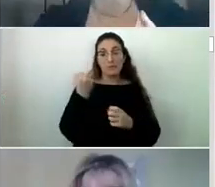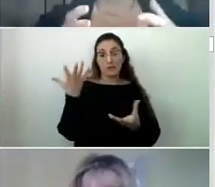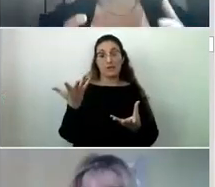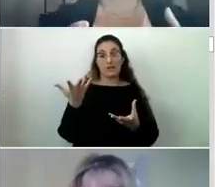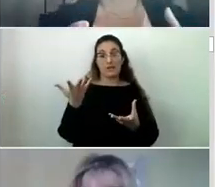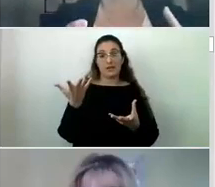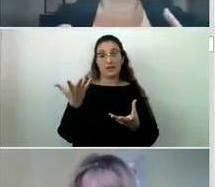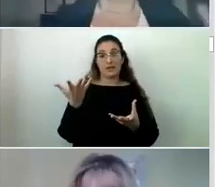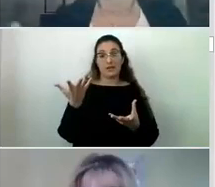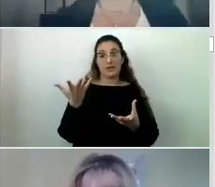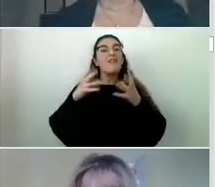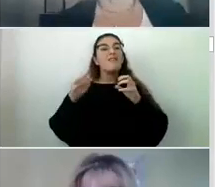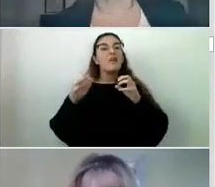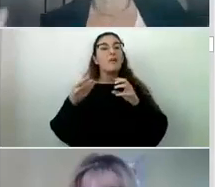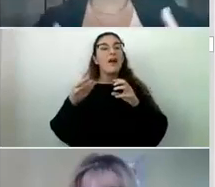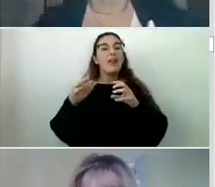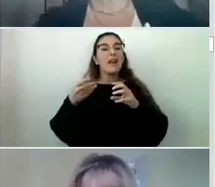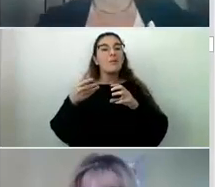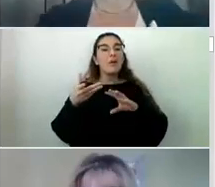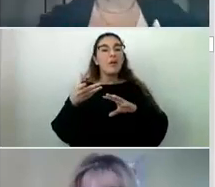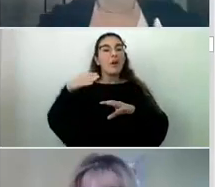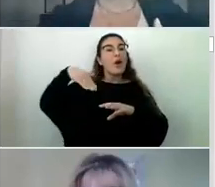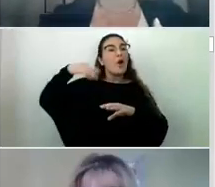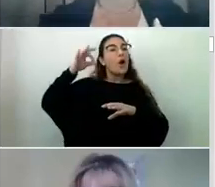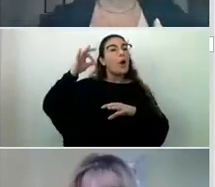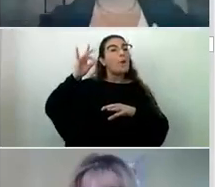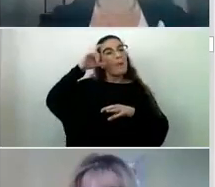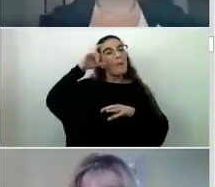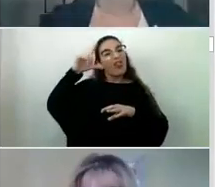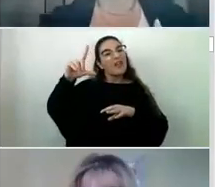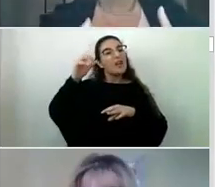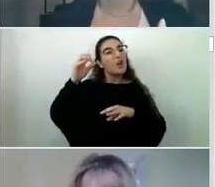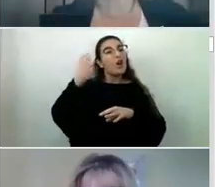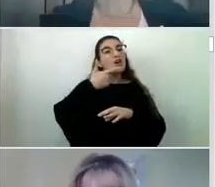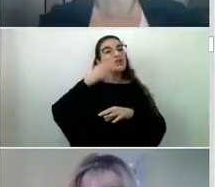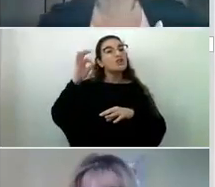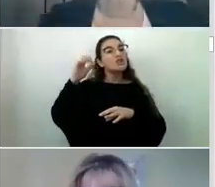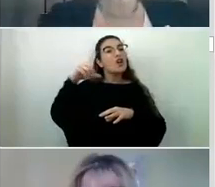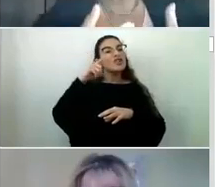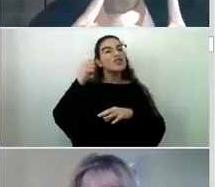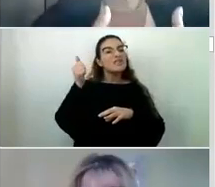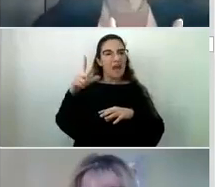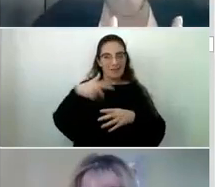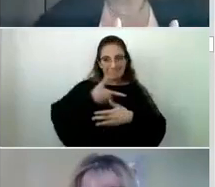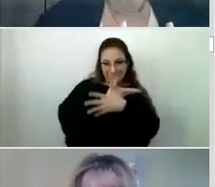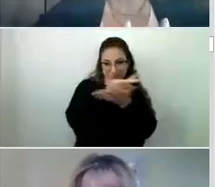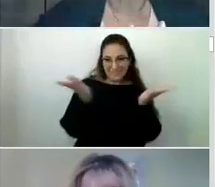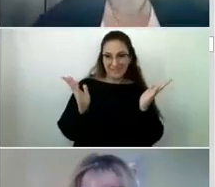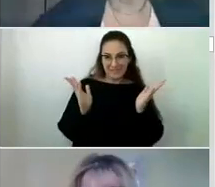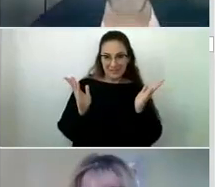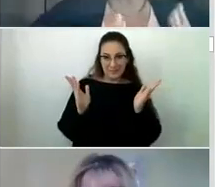es la otra, es decir, queremos que todas las áreas estén representadas, queremos trabajar sobre modelos